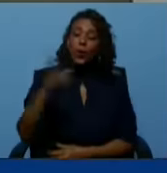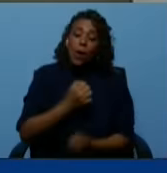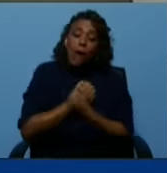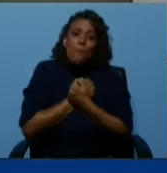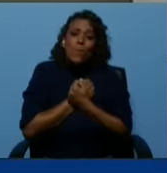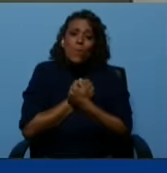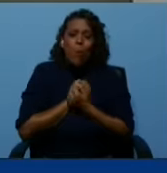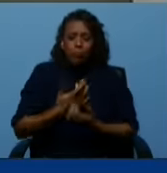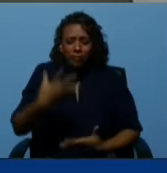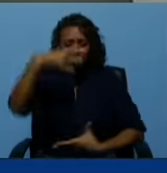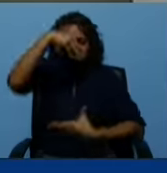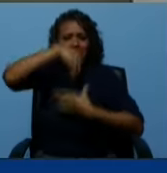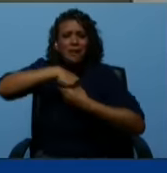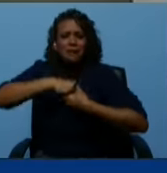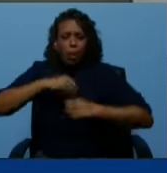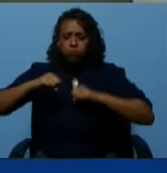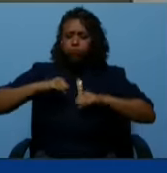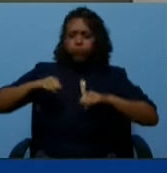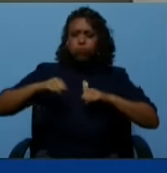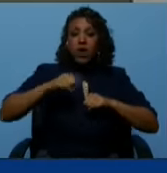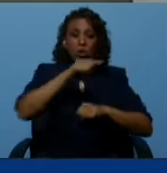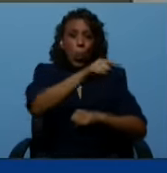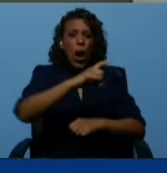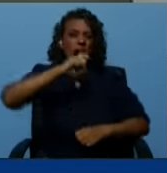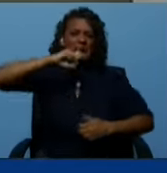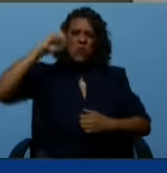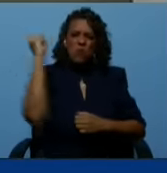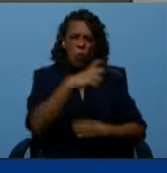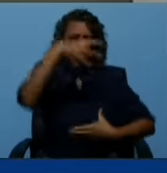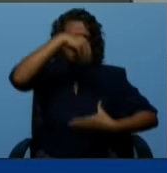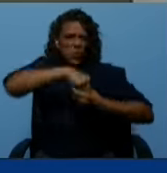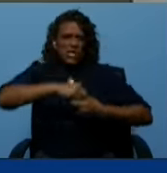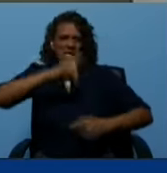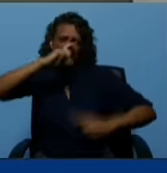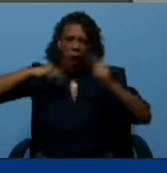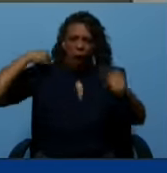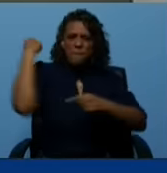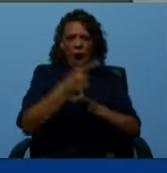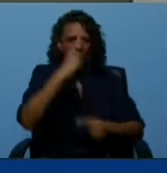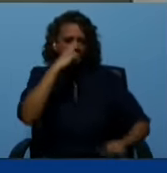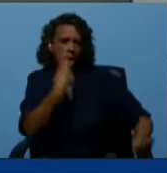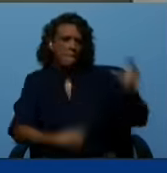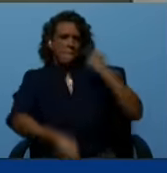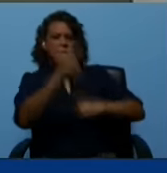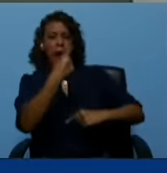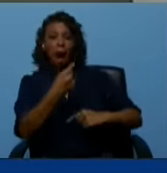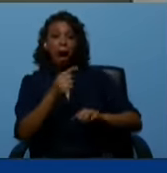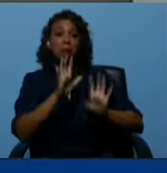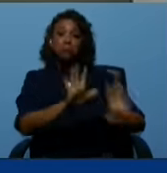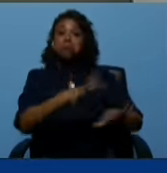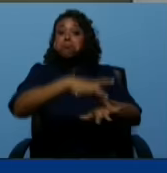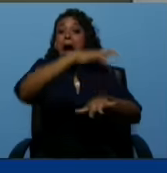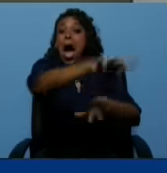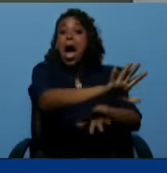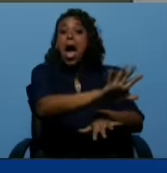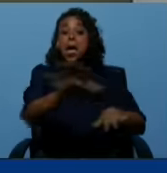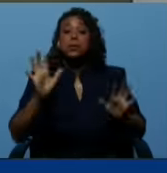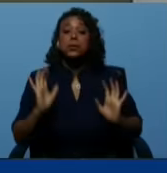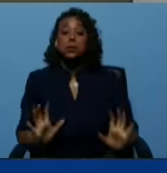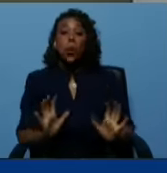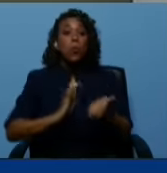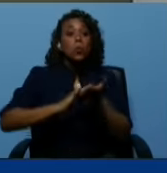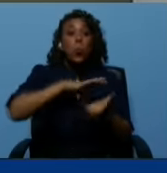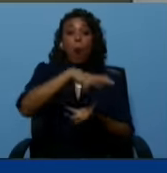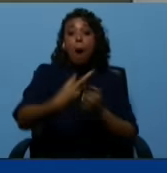que nos mueve. Porque si a ellos los mueve el odio y el deseo de venganza y de destrucción del país, para sobre